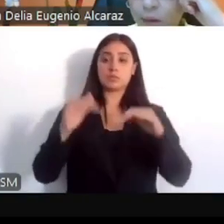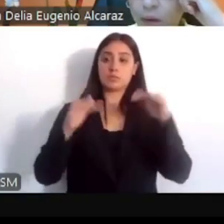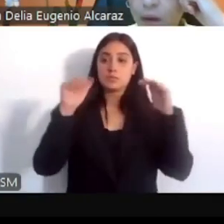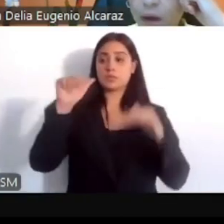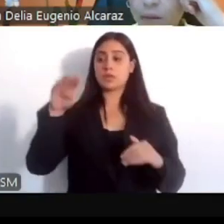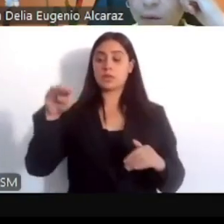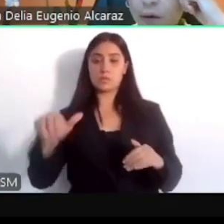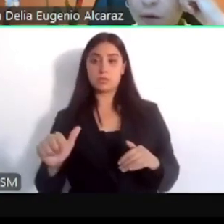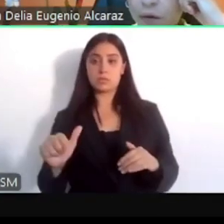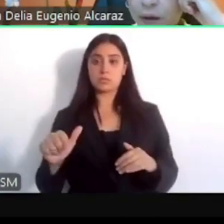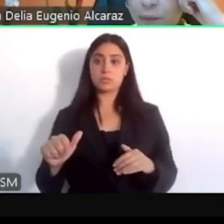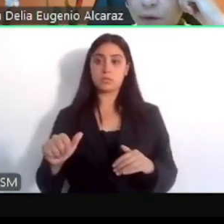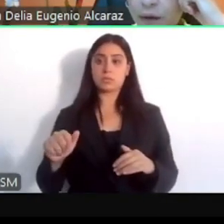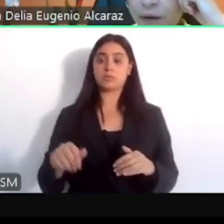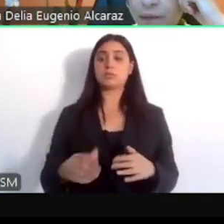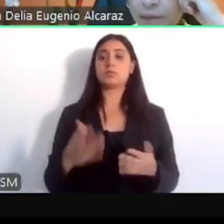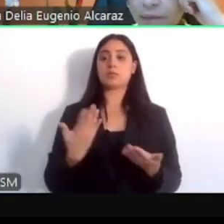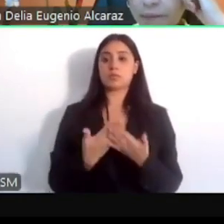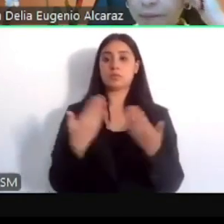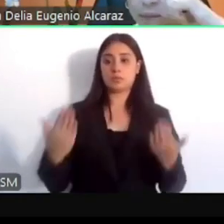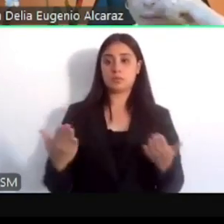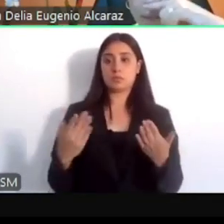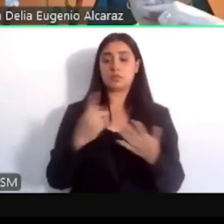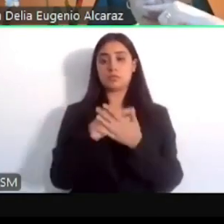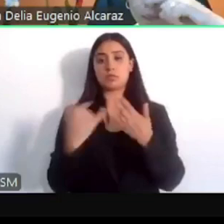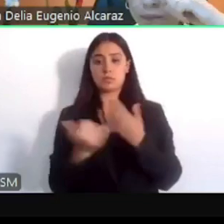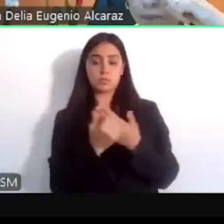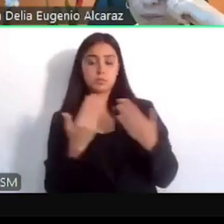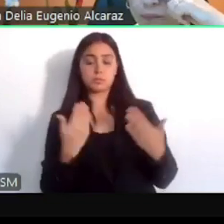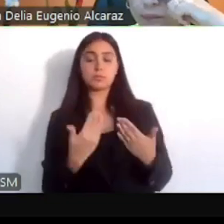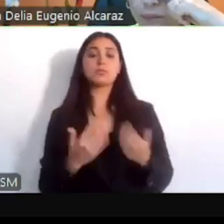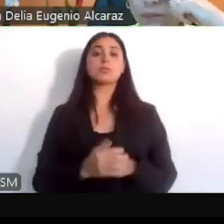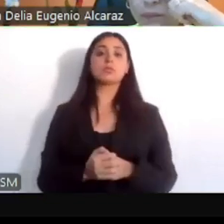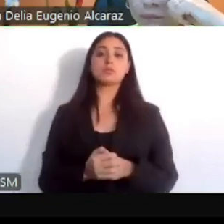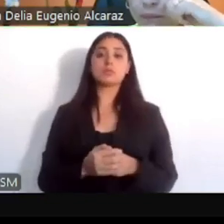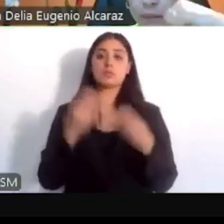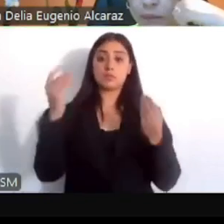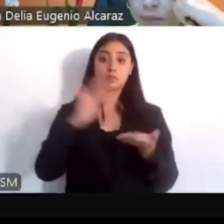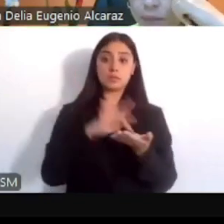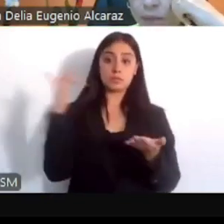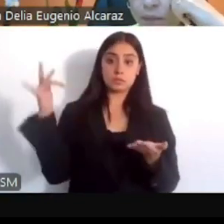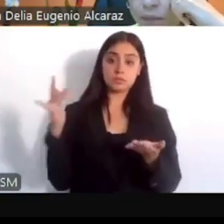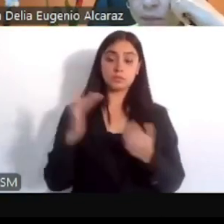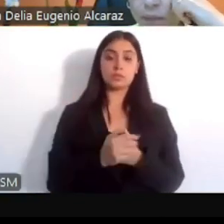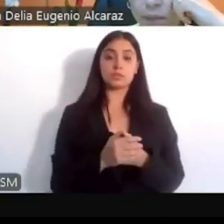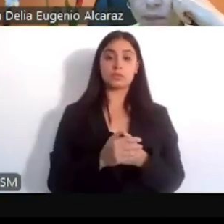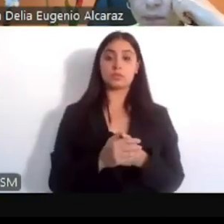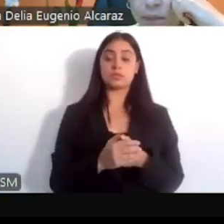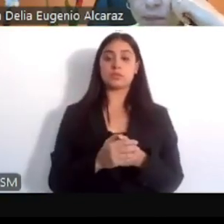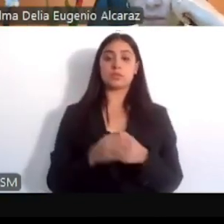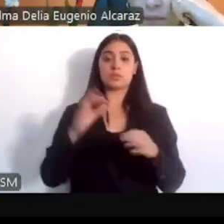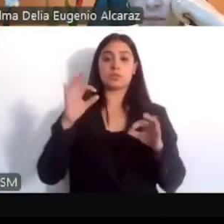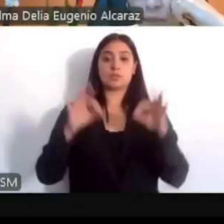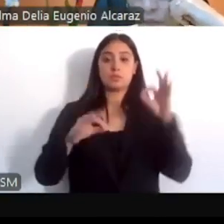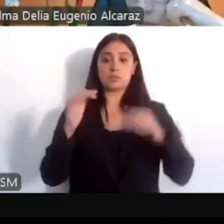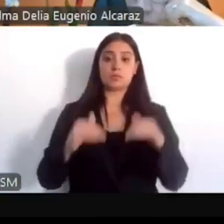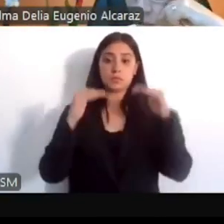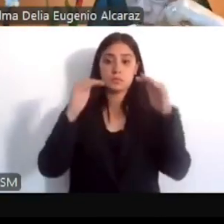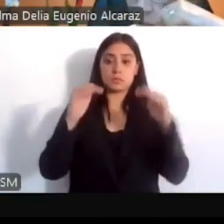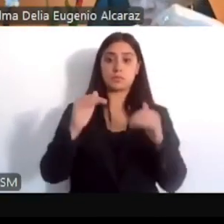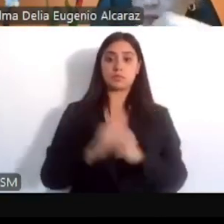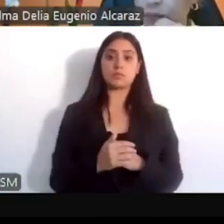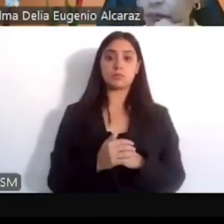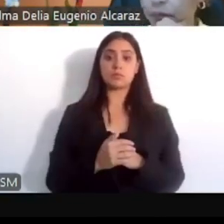alc es proyecto de la ponencia Gracias magistrada magistrada Hilda Rosa algado